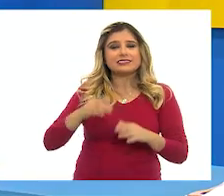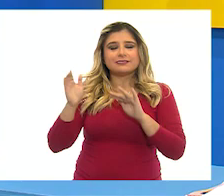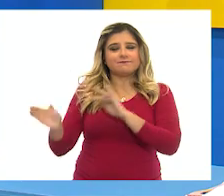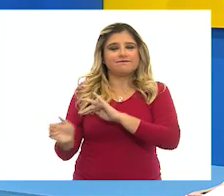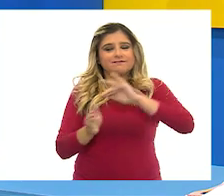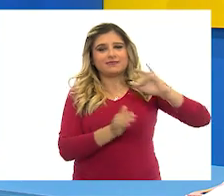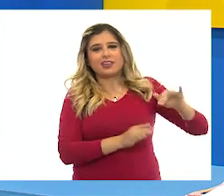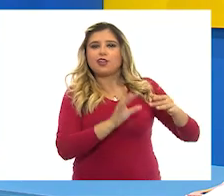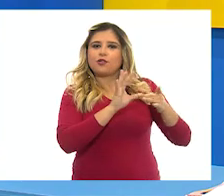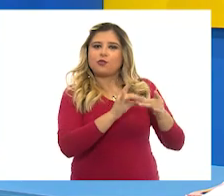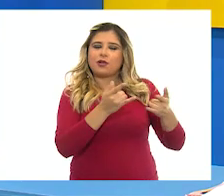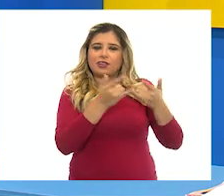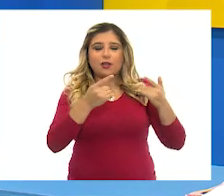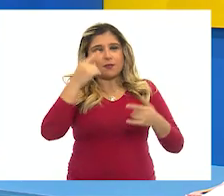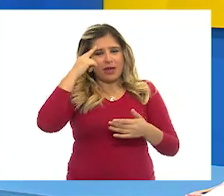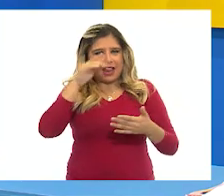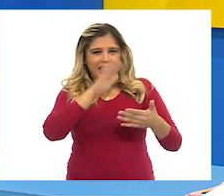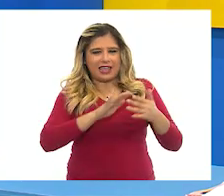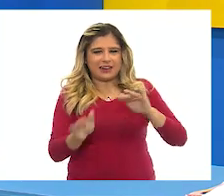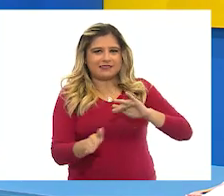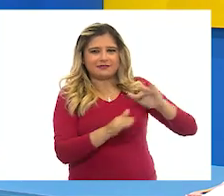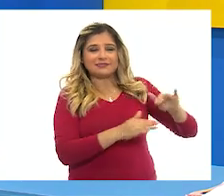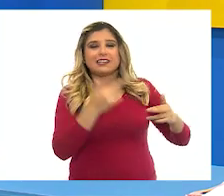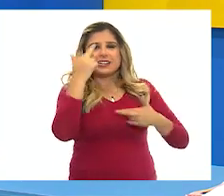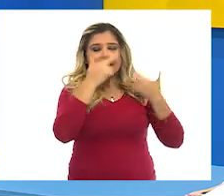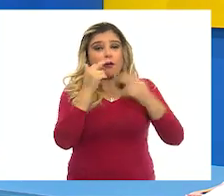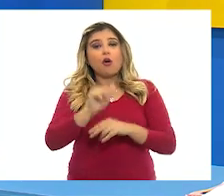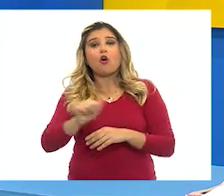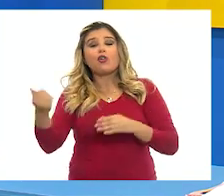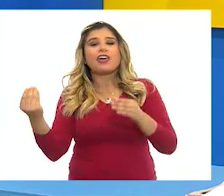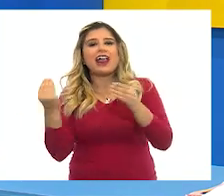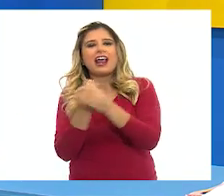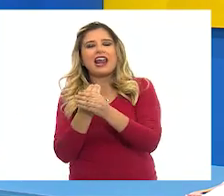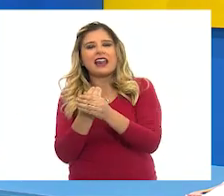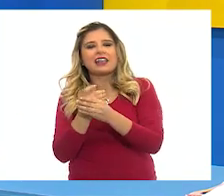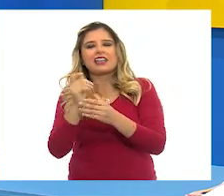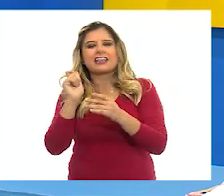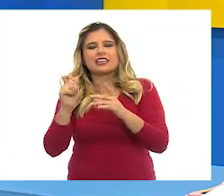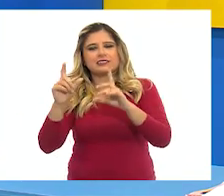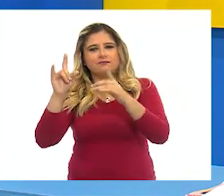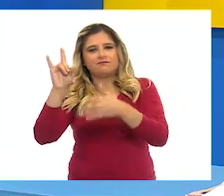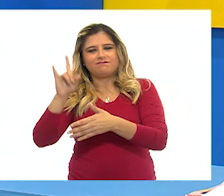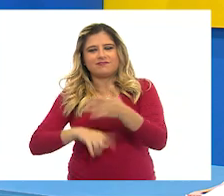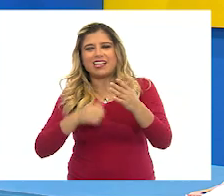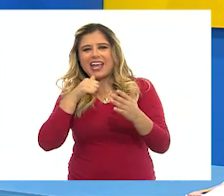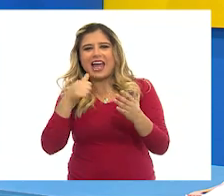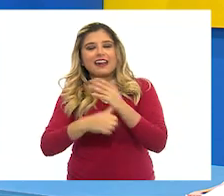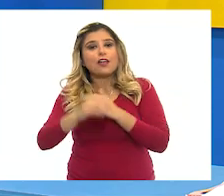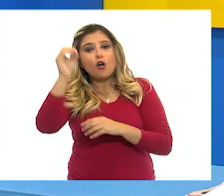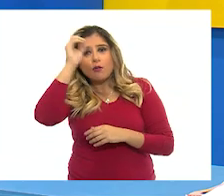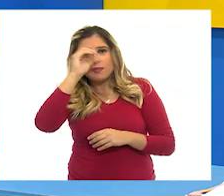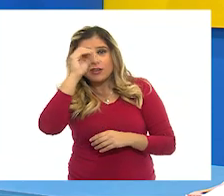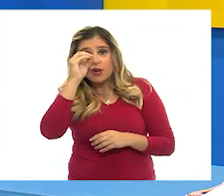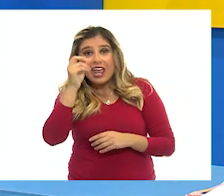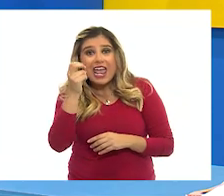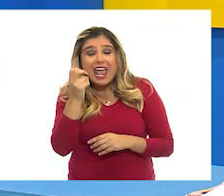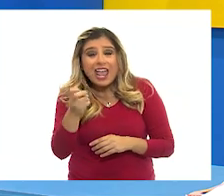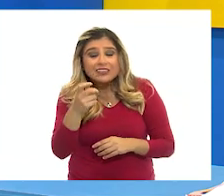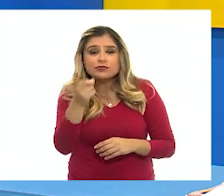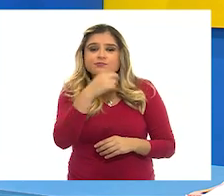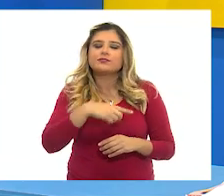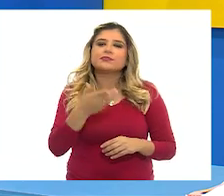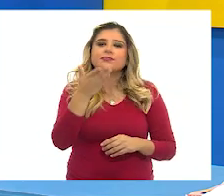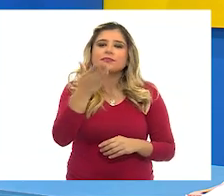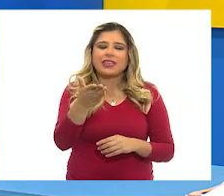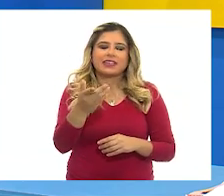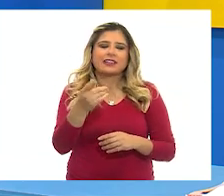los cuentos para leer y analizar otra clase de texto, una carta de opinión. Para ello, les voy a pedir